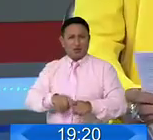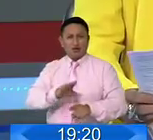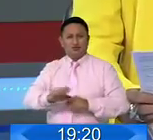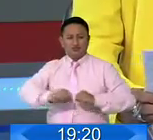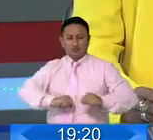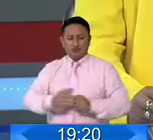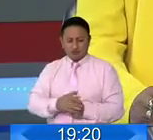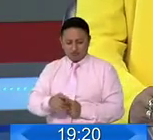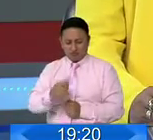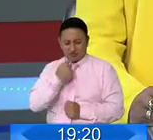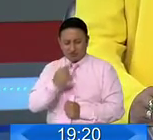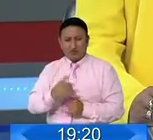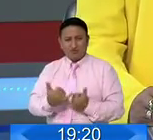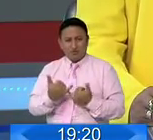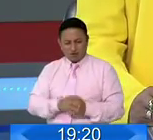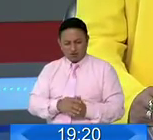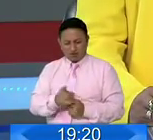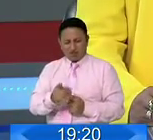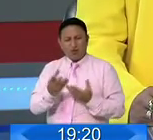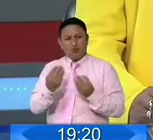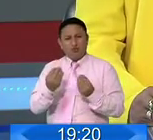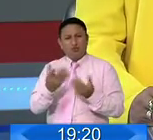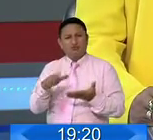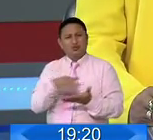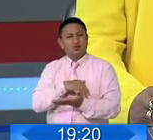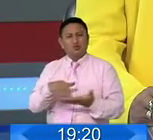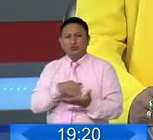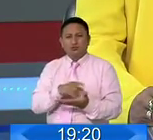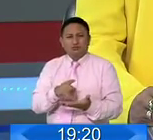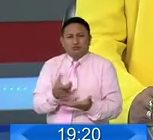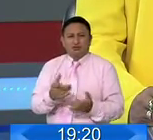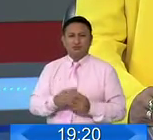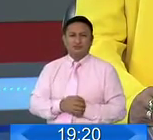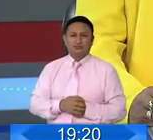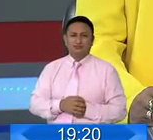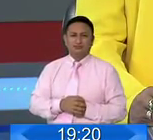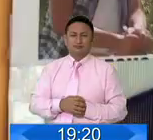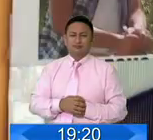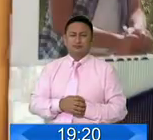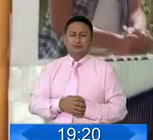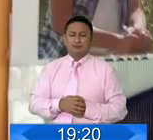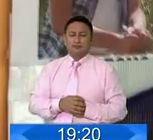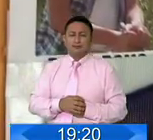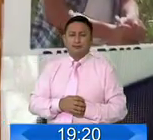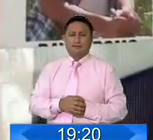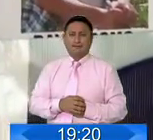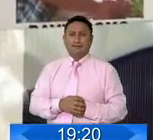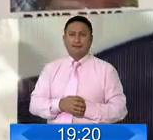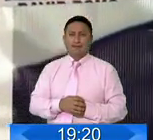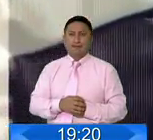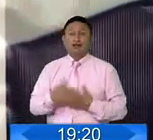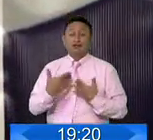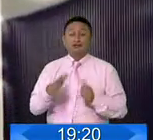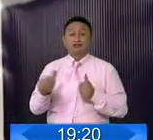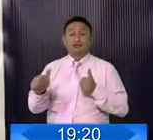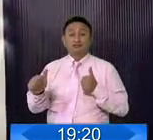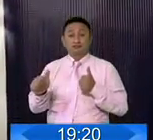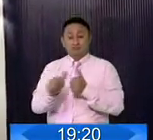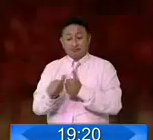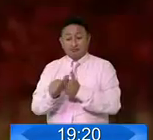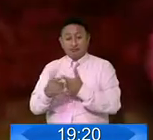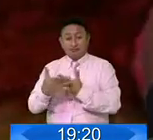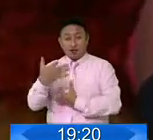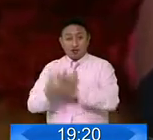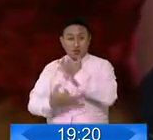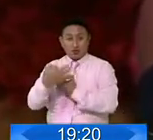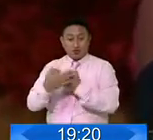pues señalan que llegan en medio de un sinnúmero de inconsistencias. A pocos días de que se desarrolle la audiencia